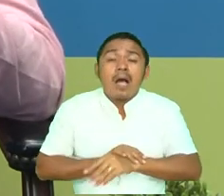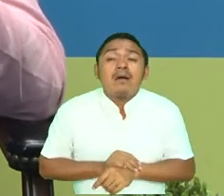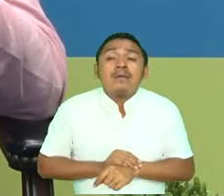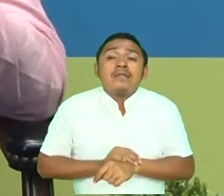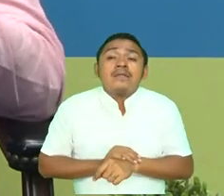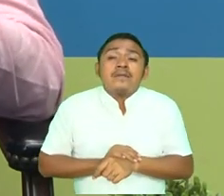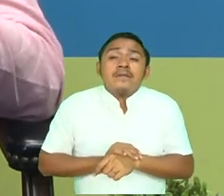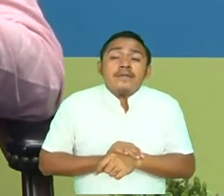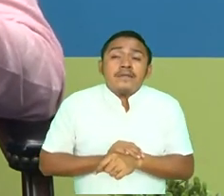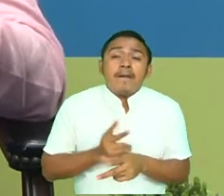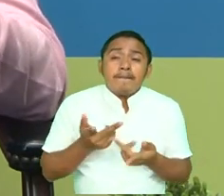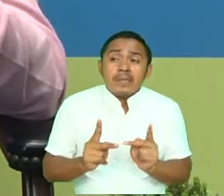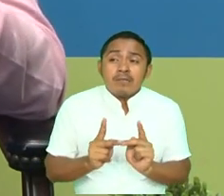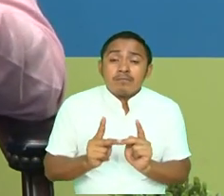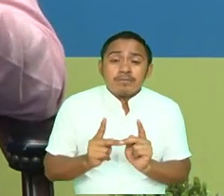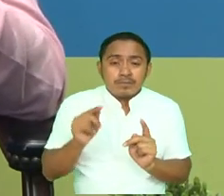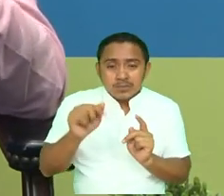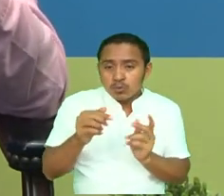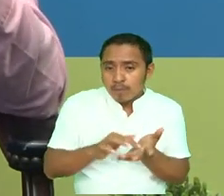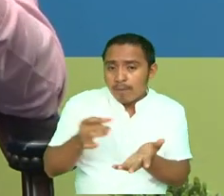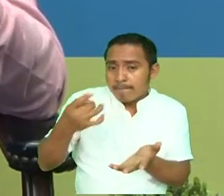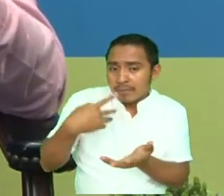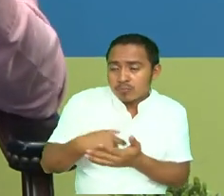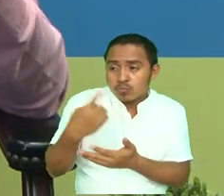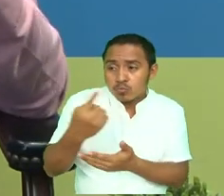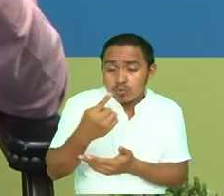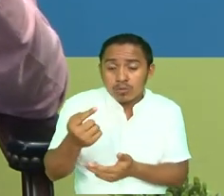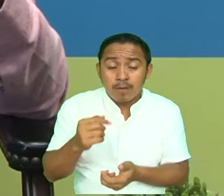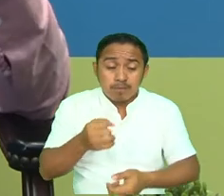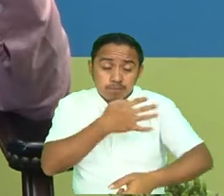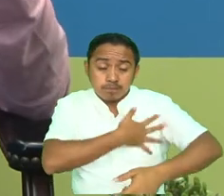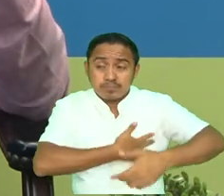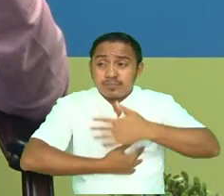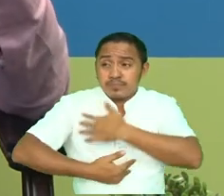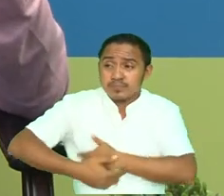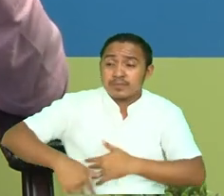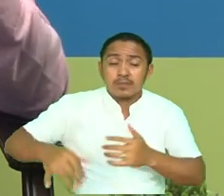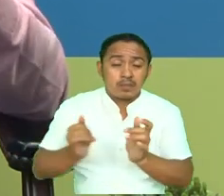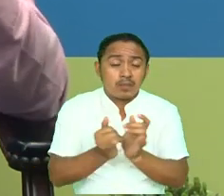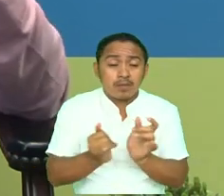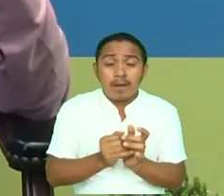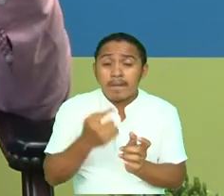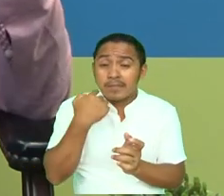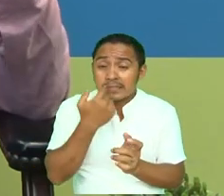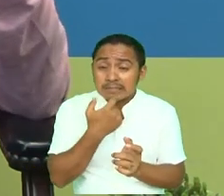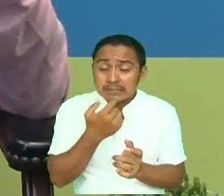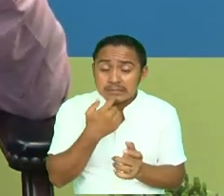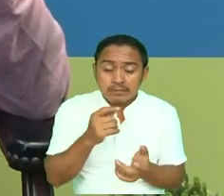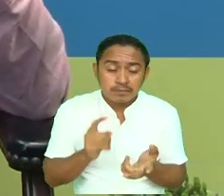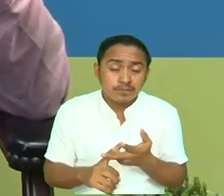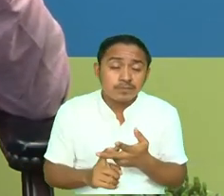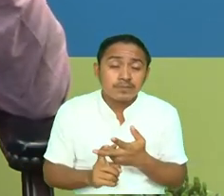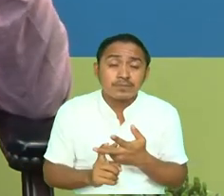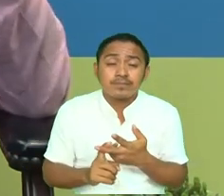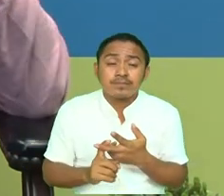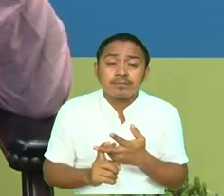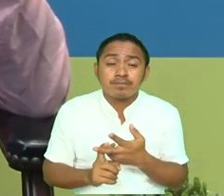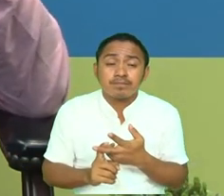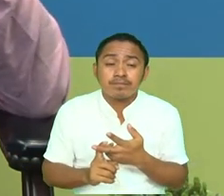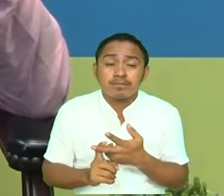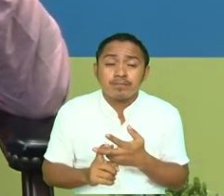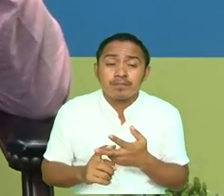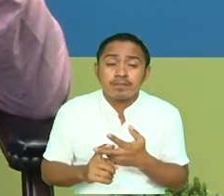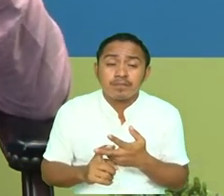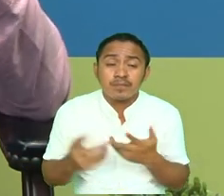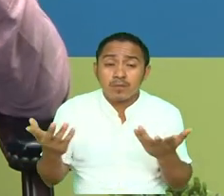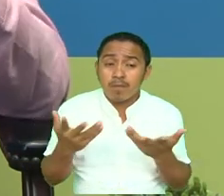disminuyendo. Pero como es algo tomado, no solo va a afectar las axilas, sino va a afectar lo que es la boca, lo que es la producción de lágrimas